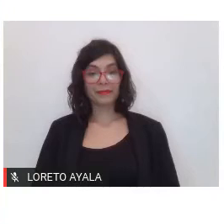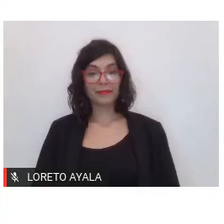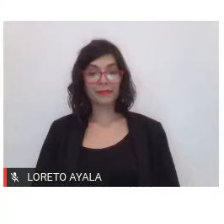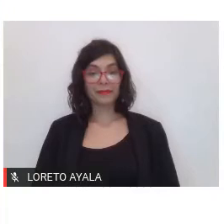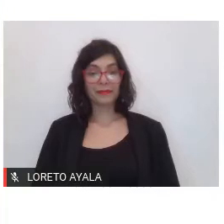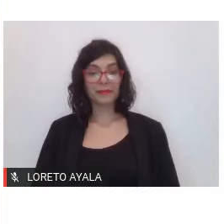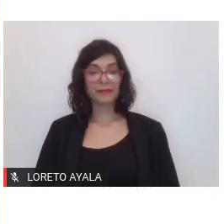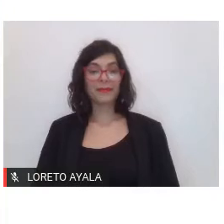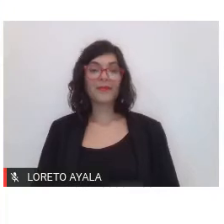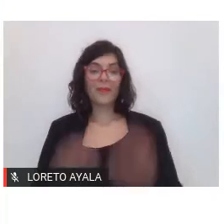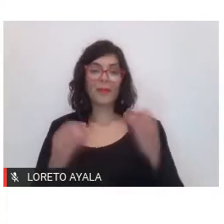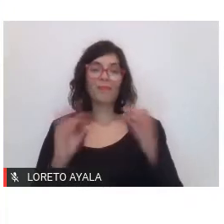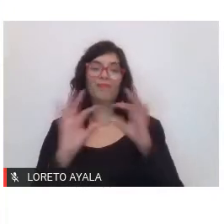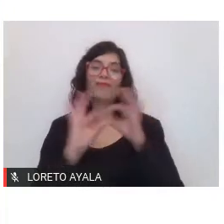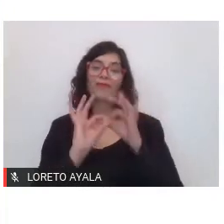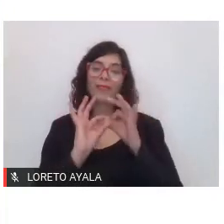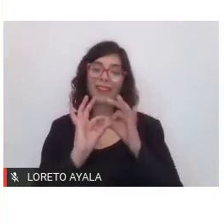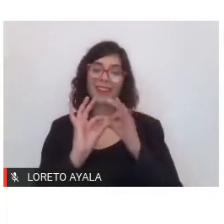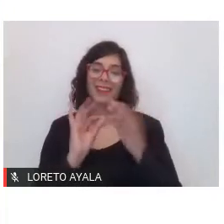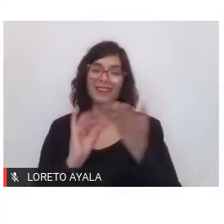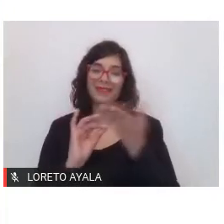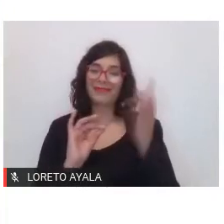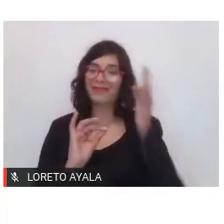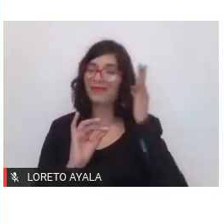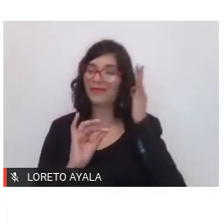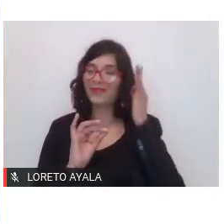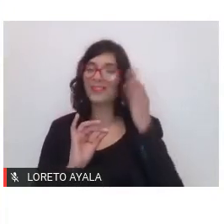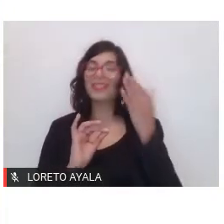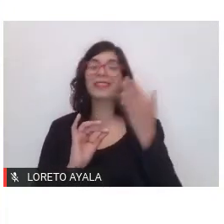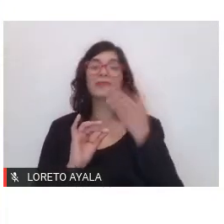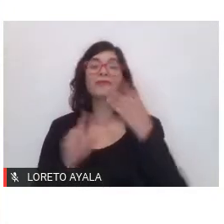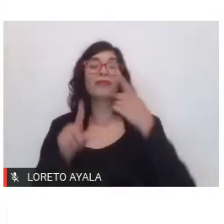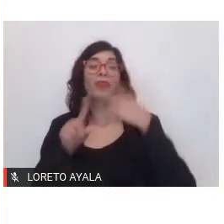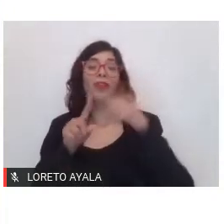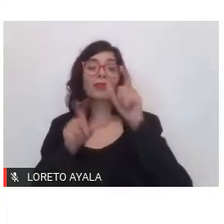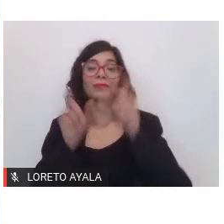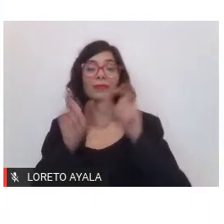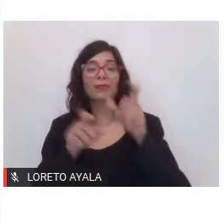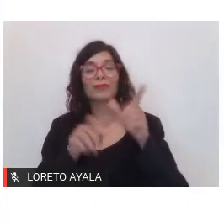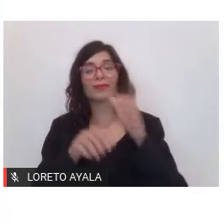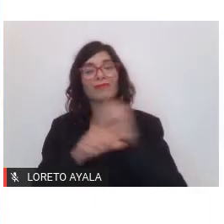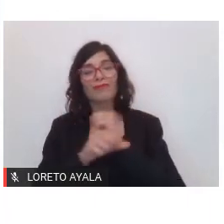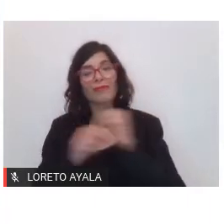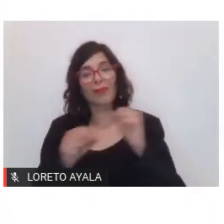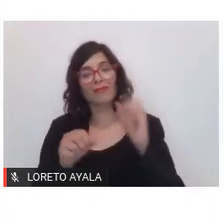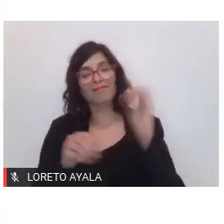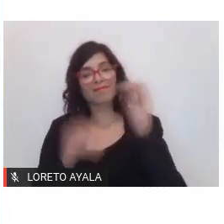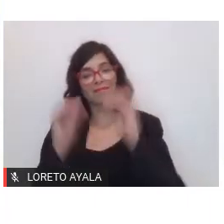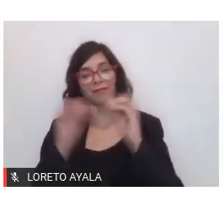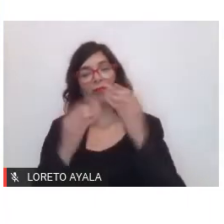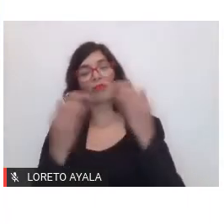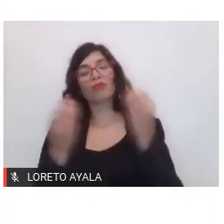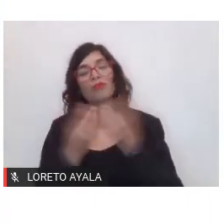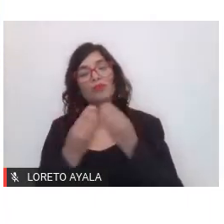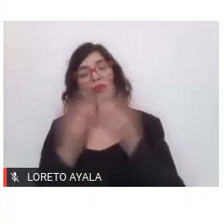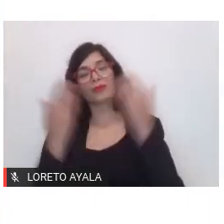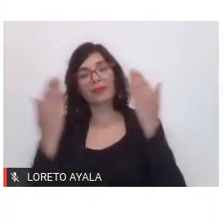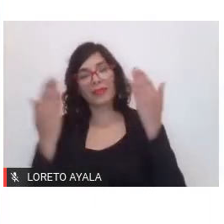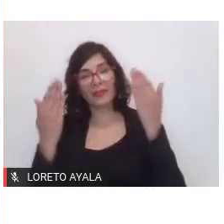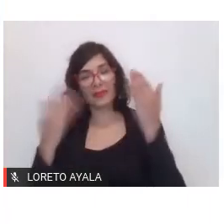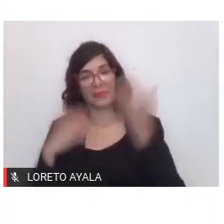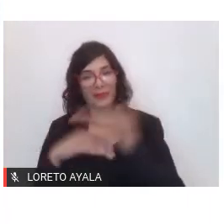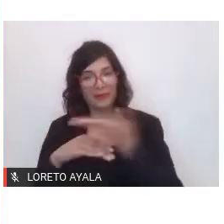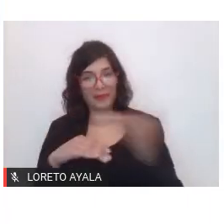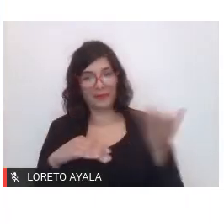Bueno, gracias a ustedes, chicas, y también otros que no pudimos poner, muchos saludos de parte de ustedes. Y hoy día vamos a